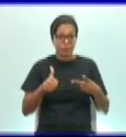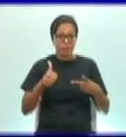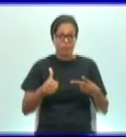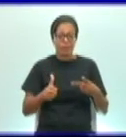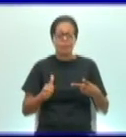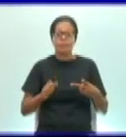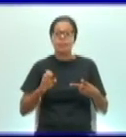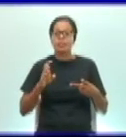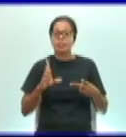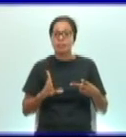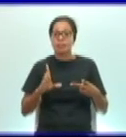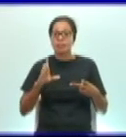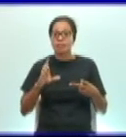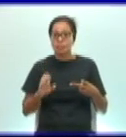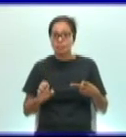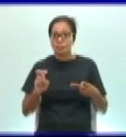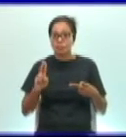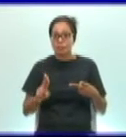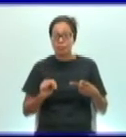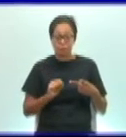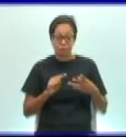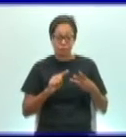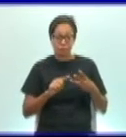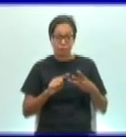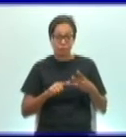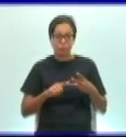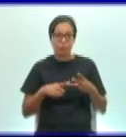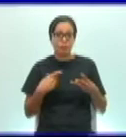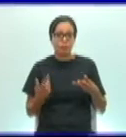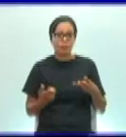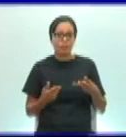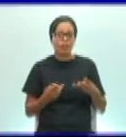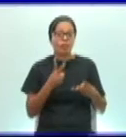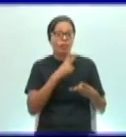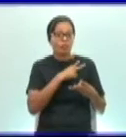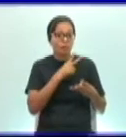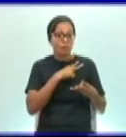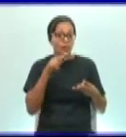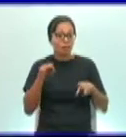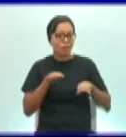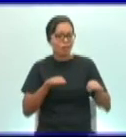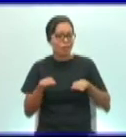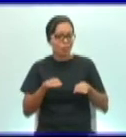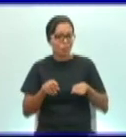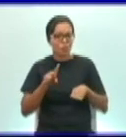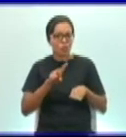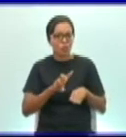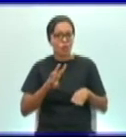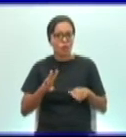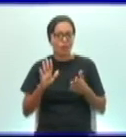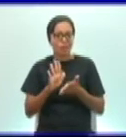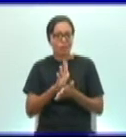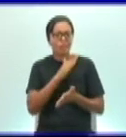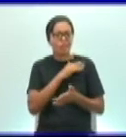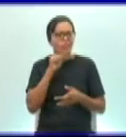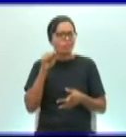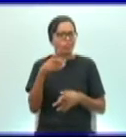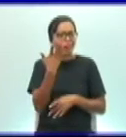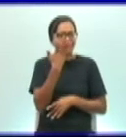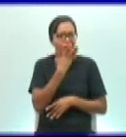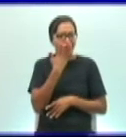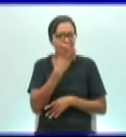de la Carta de México y uno de los dirigentes de las acciones del 13 de marzo. Ya adelantada, estamos hablando de quién, de José Antonio